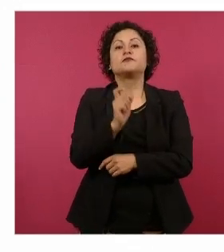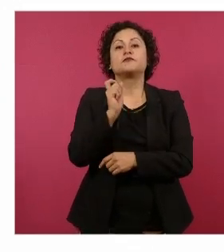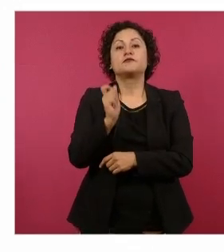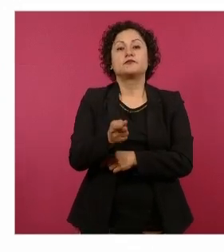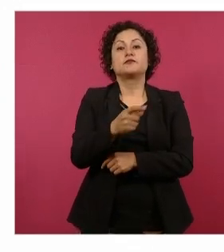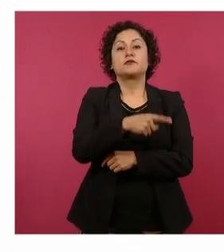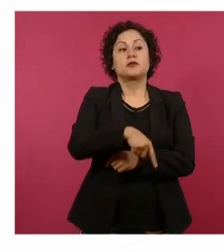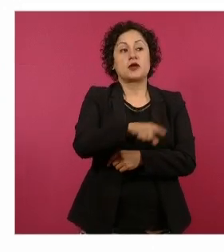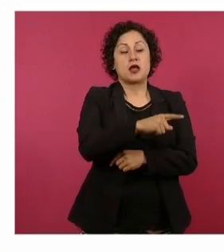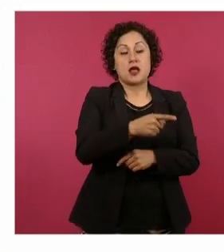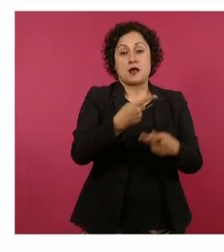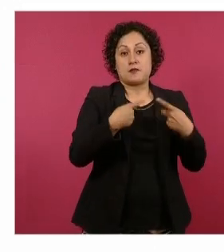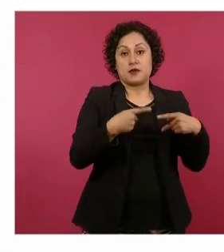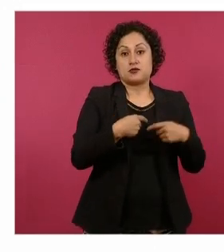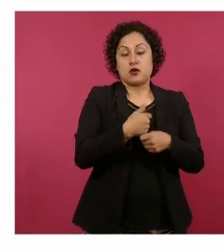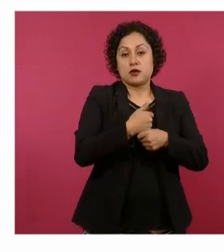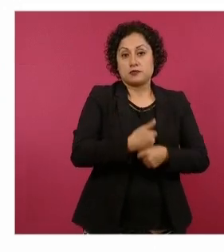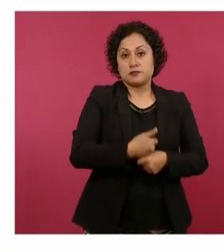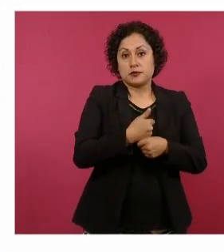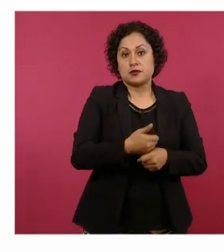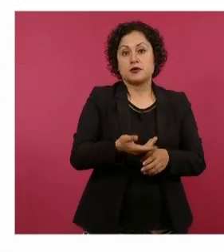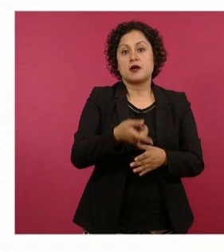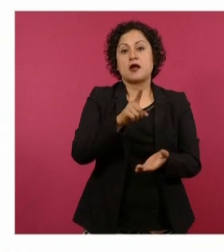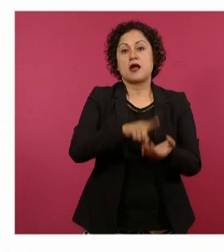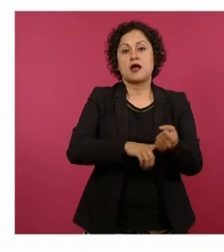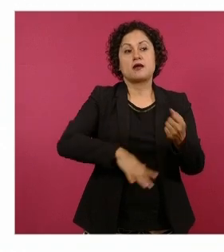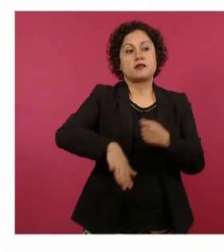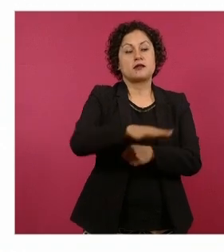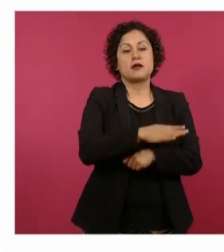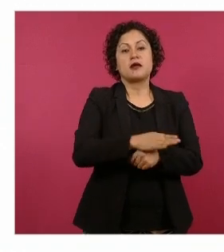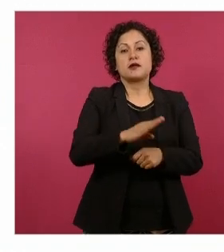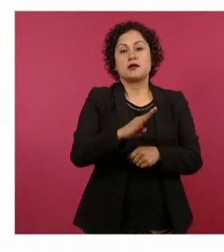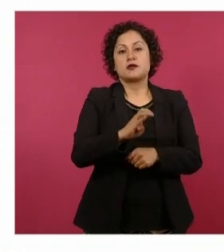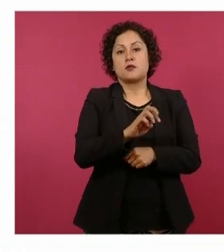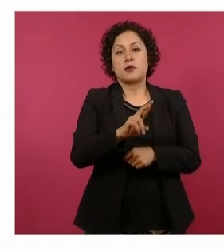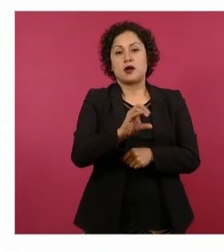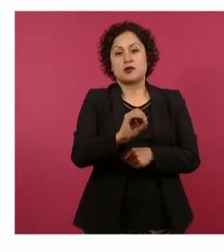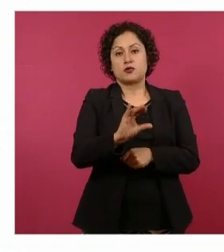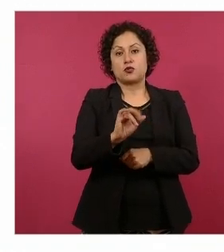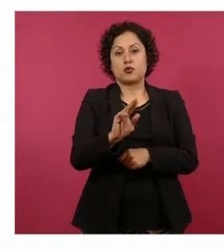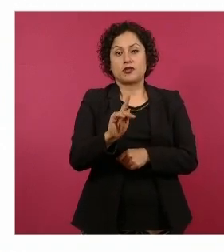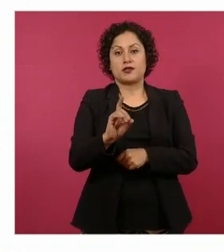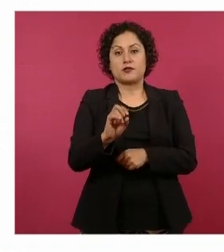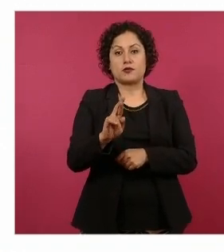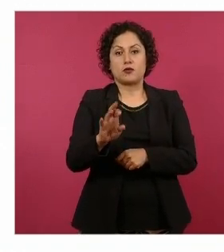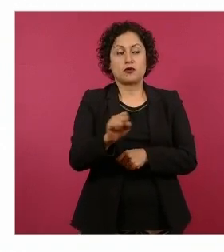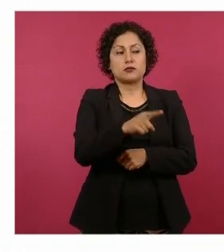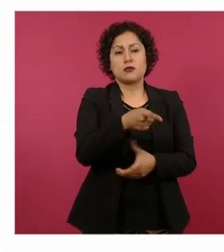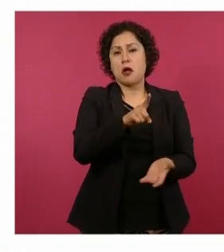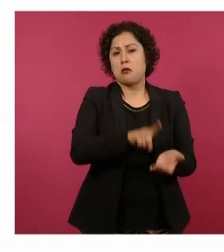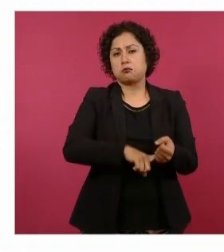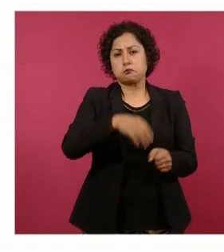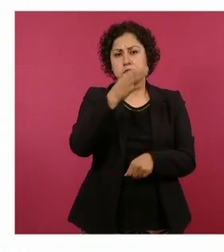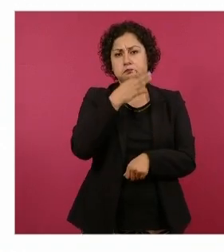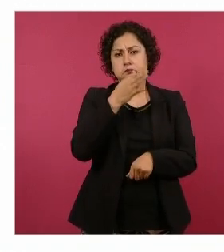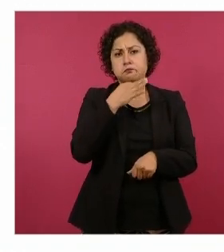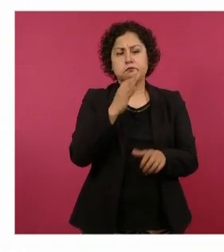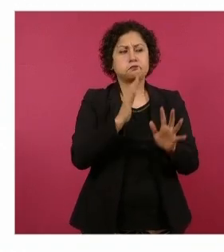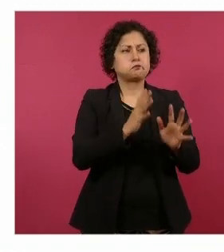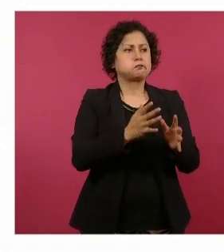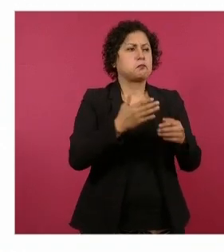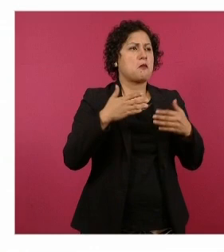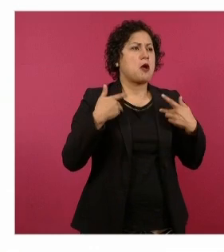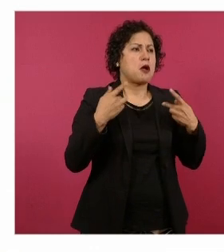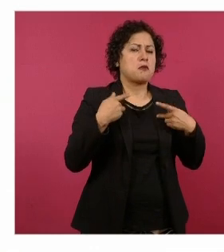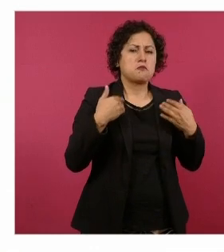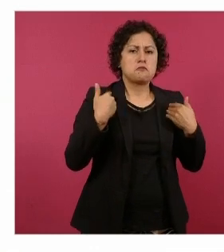las víctimas se encontraban al interior de un domicilio en el barrio Curtidores, celebrando una fiesta de cumpleaños. Al lugar